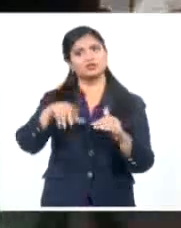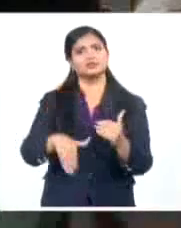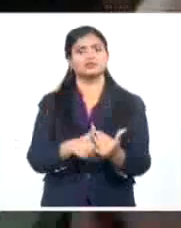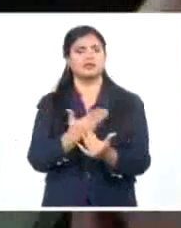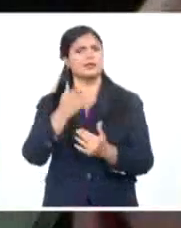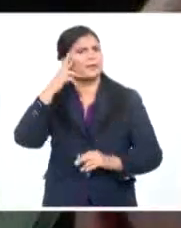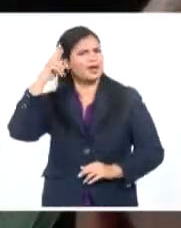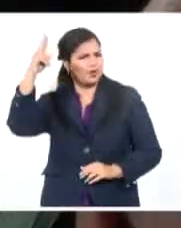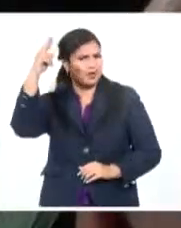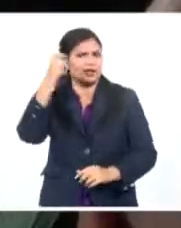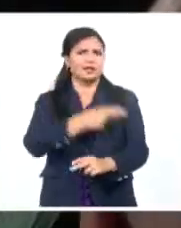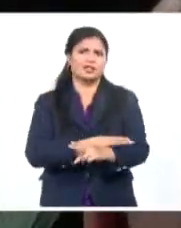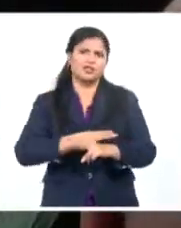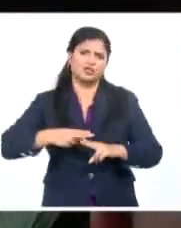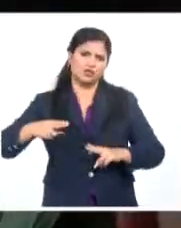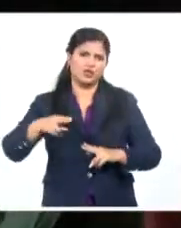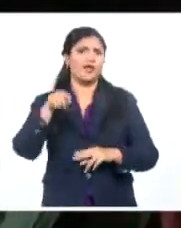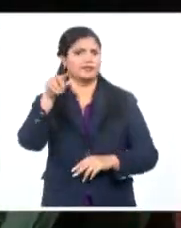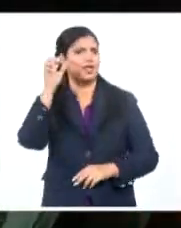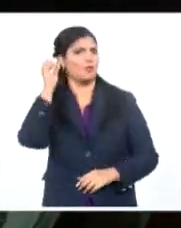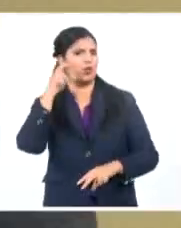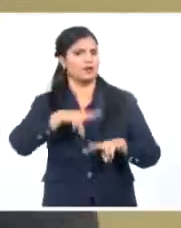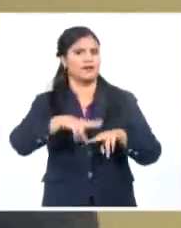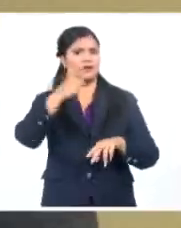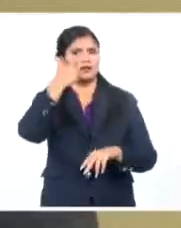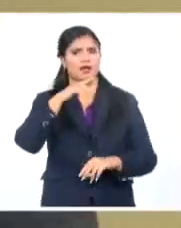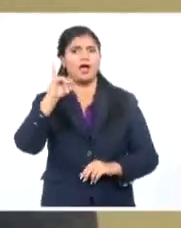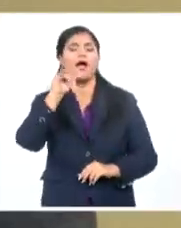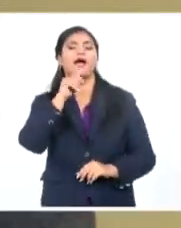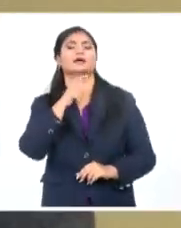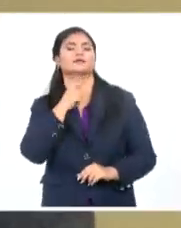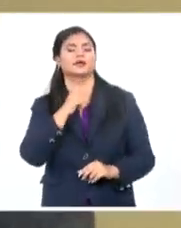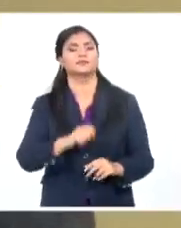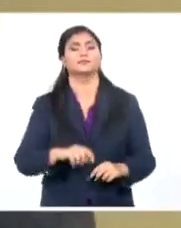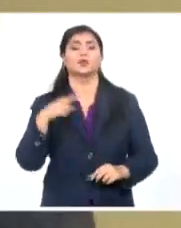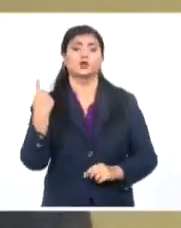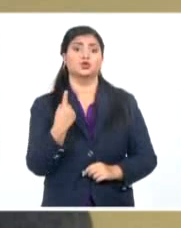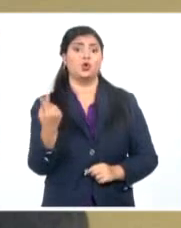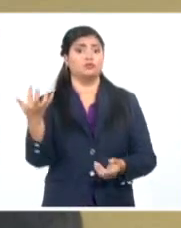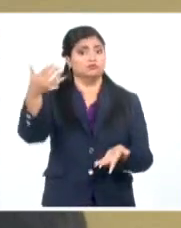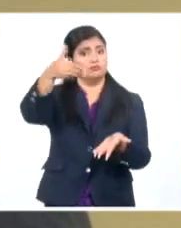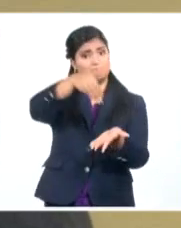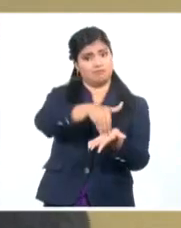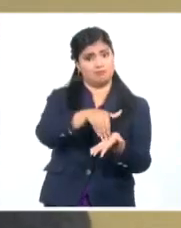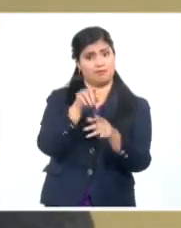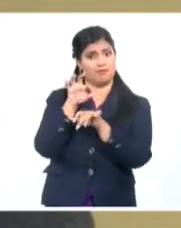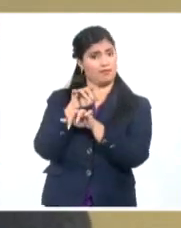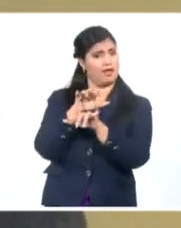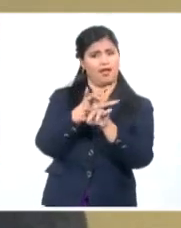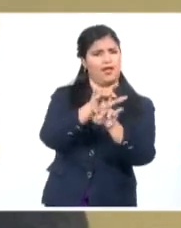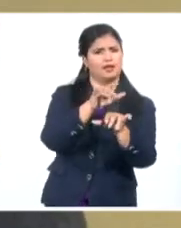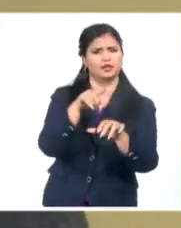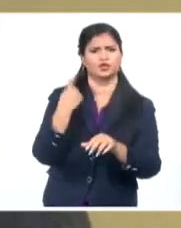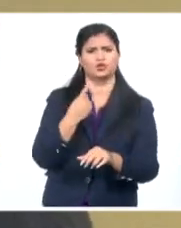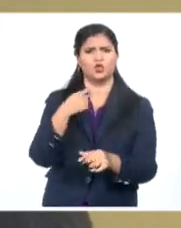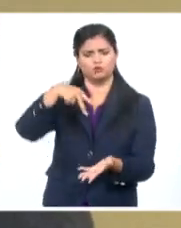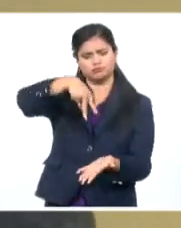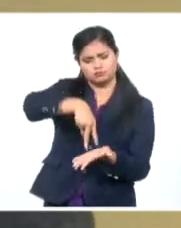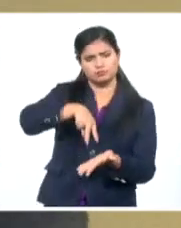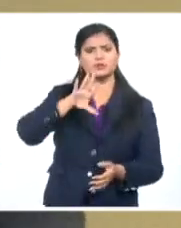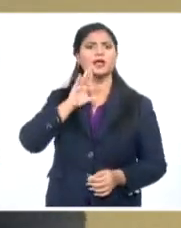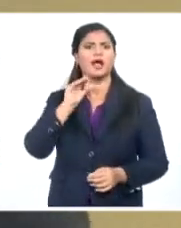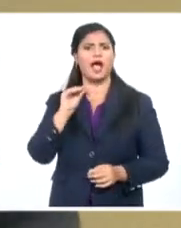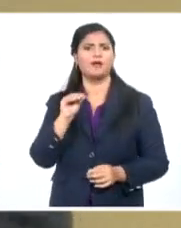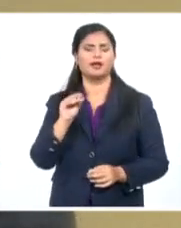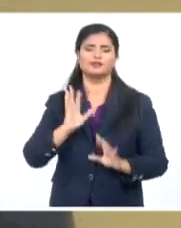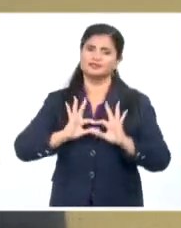el legado de yeyé todo lo que pasaron Hoy acá hablando con un sentir muy bonito de